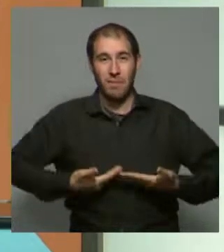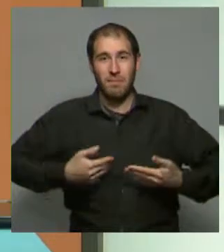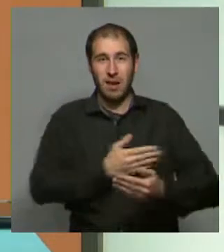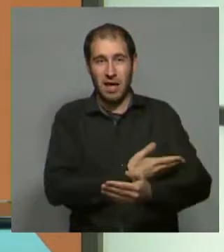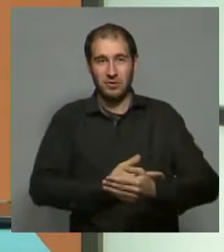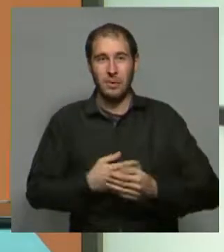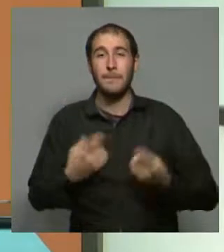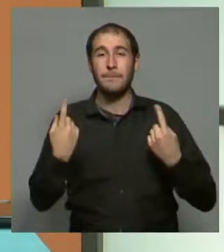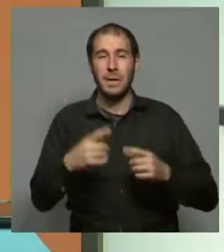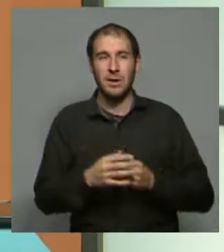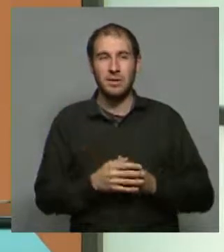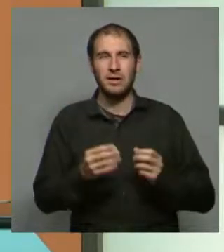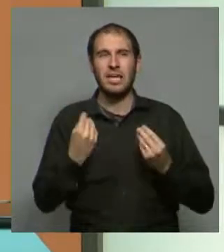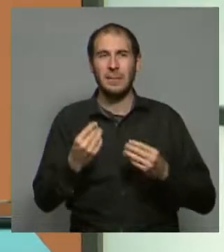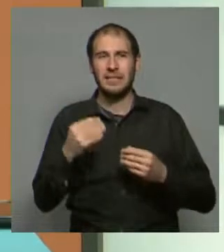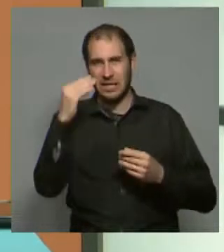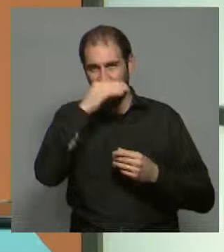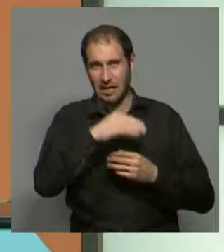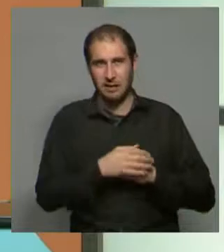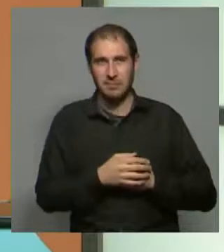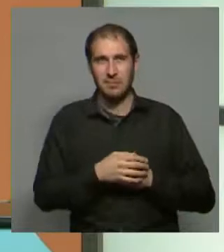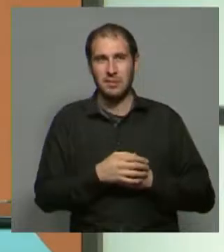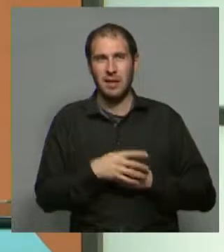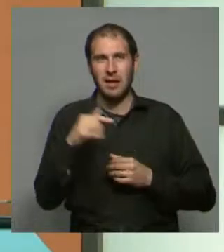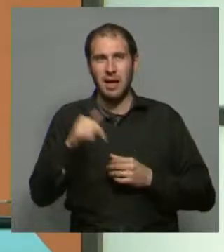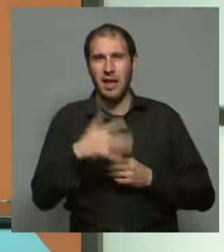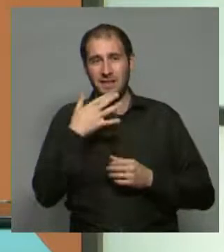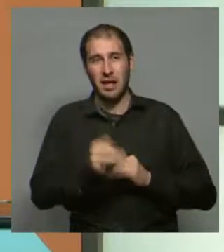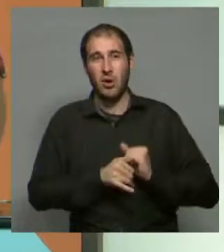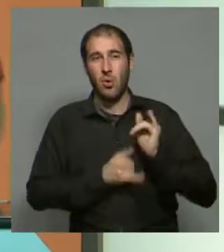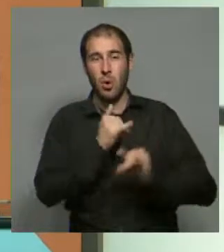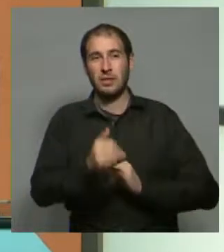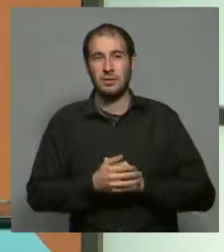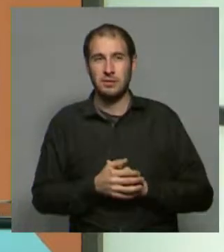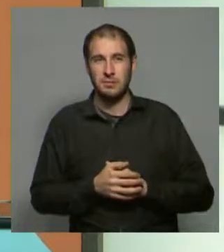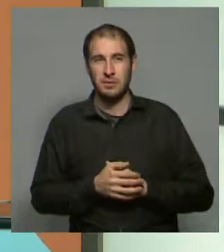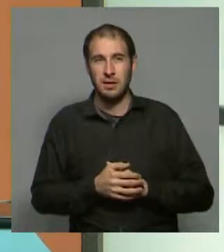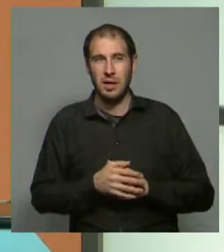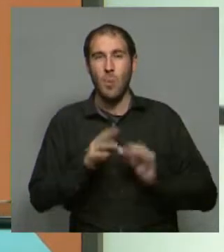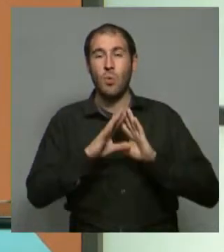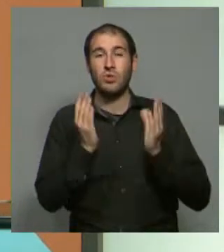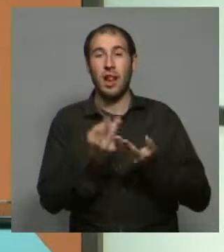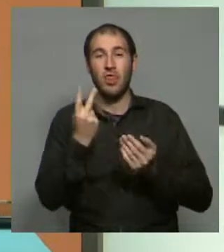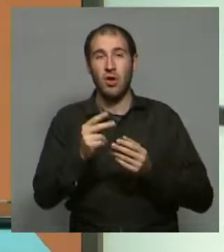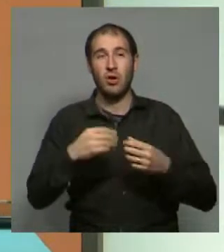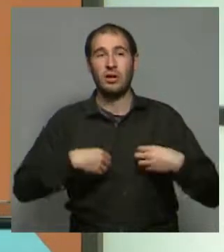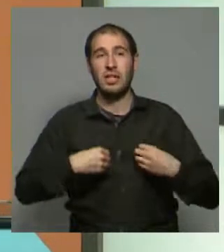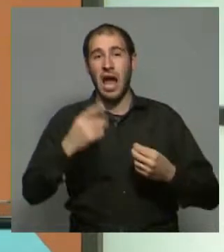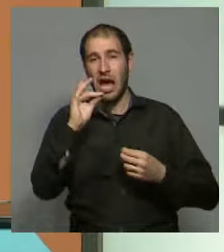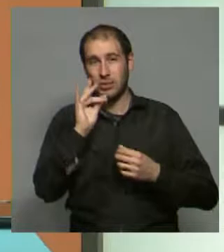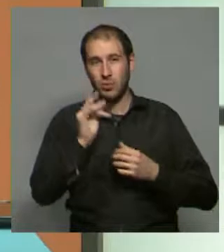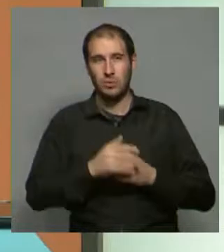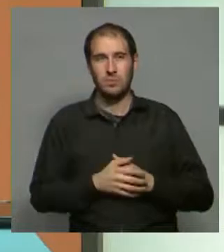brazos. Pero, ¿cuál es el tema de la camiseta negra? Y vamos a ser totalmente sinceros, es que se jugaron dos mundiales con una camiseta azul.